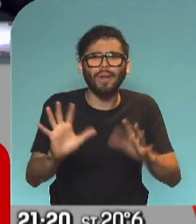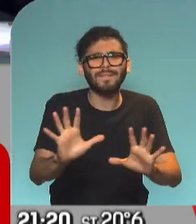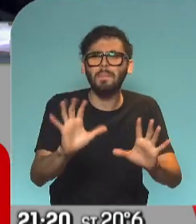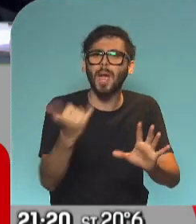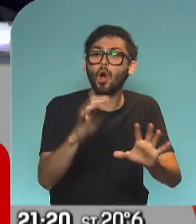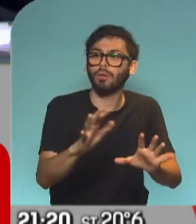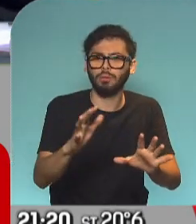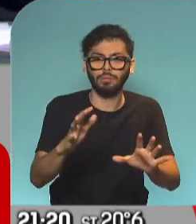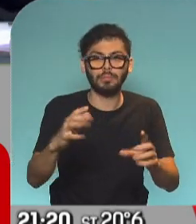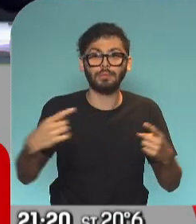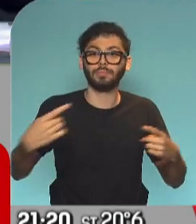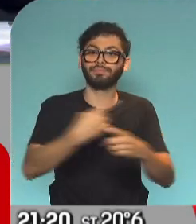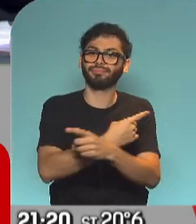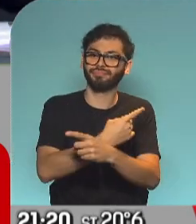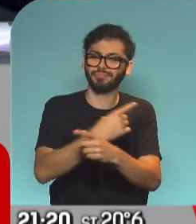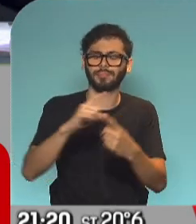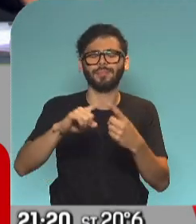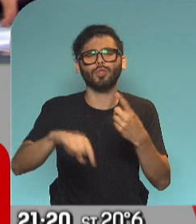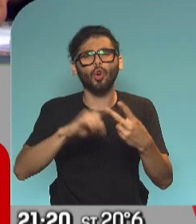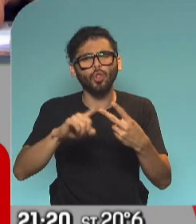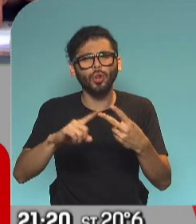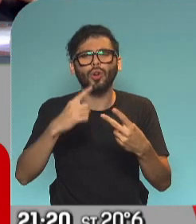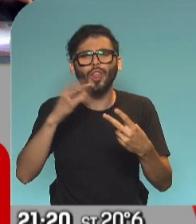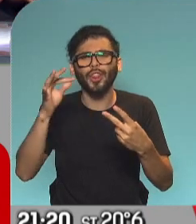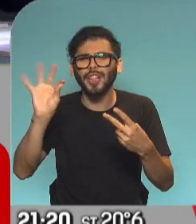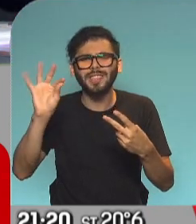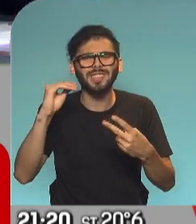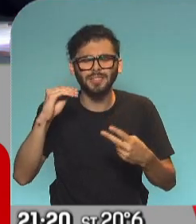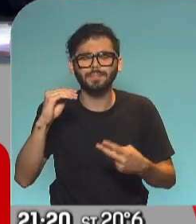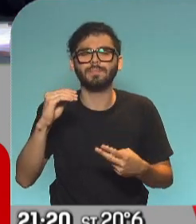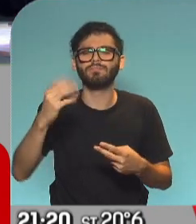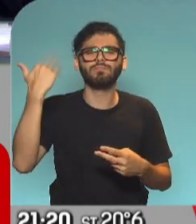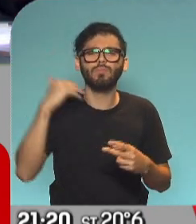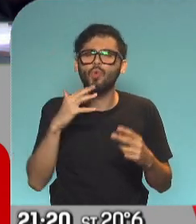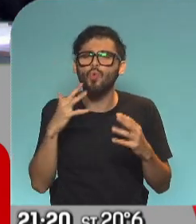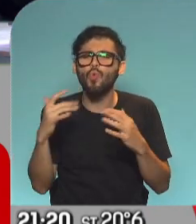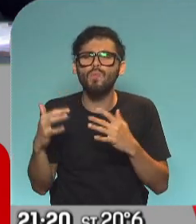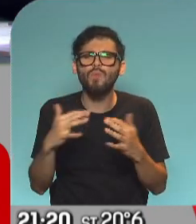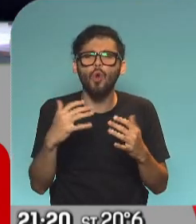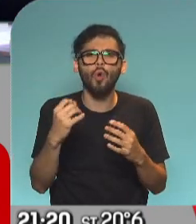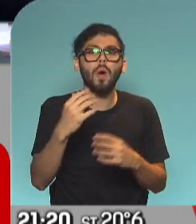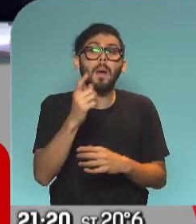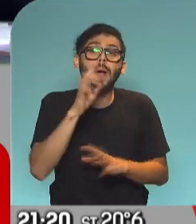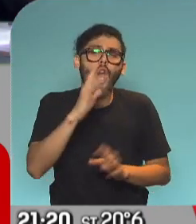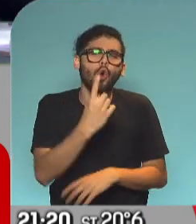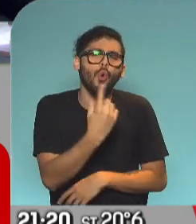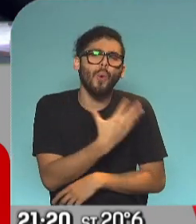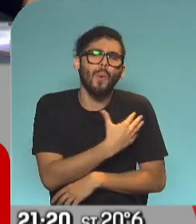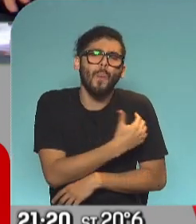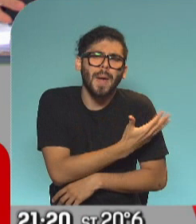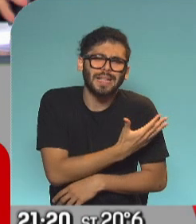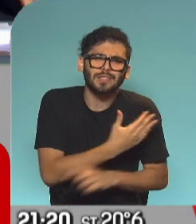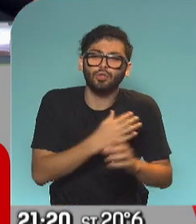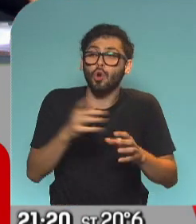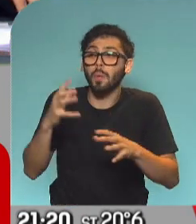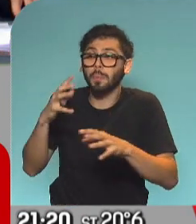por un lado. Y por otro, recordemos que hubo muchos rumores que tenían que ver con un vecino que habría ayudado en el momento